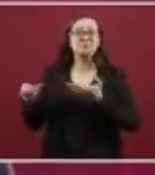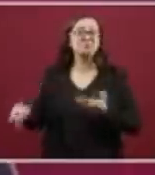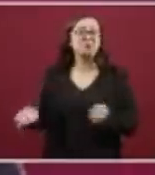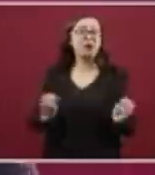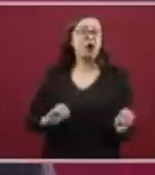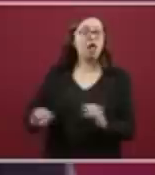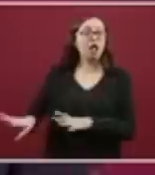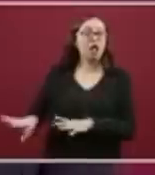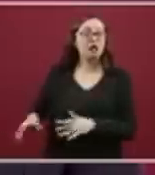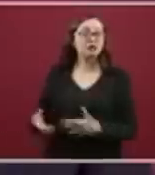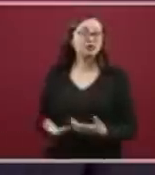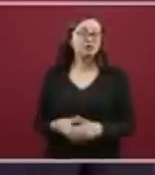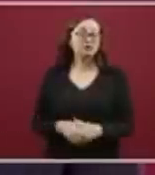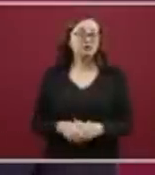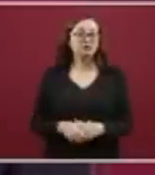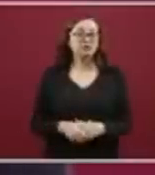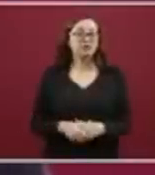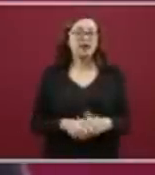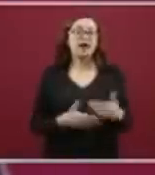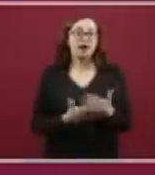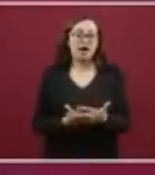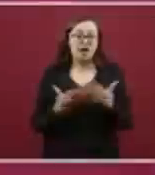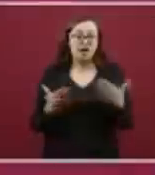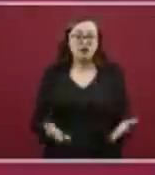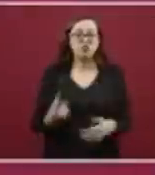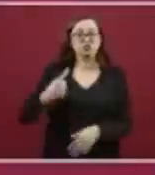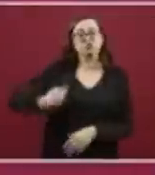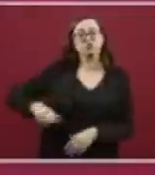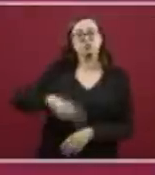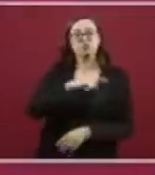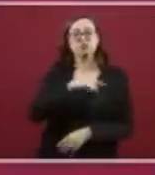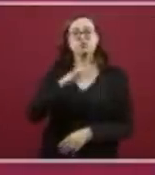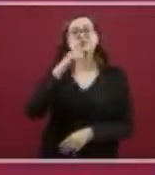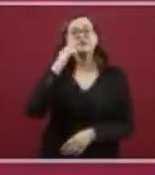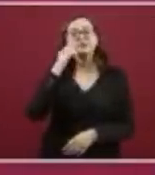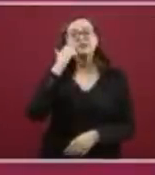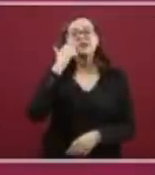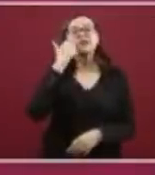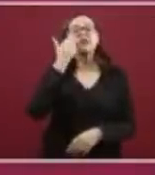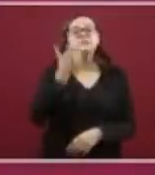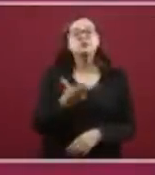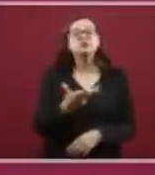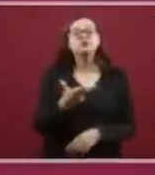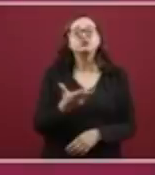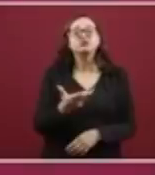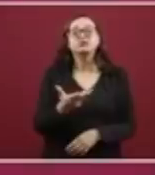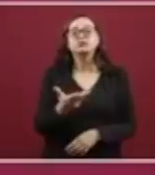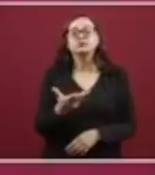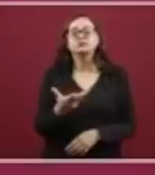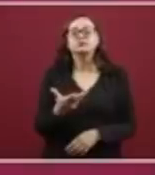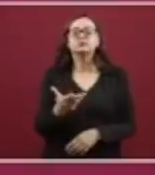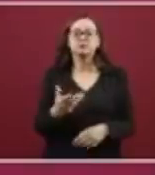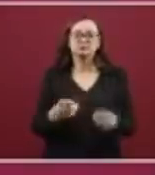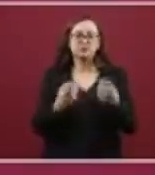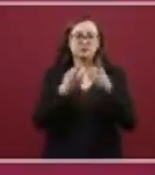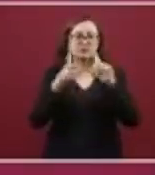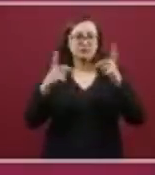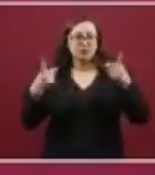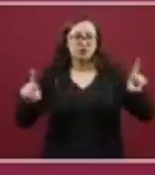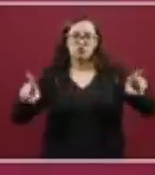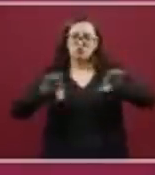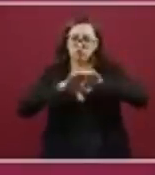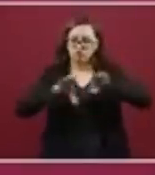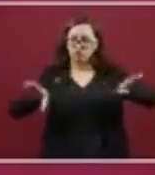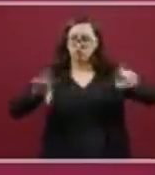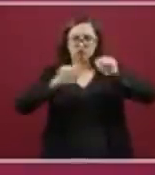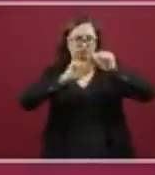Entonces, ahora lo que queremos es que haya un desarrollo parejo. Ayer